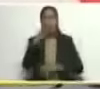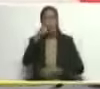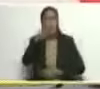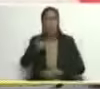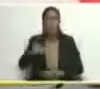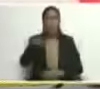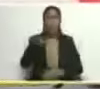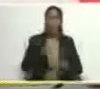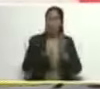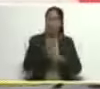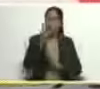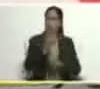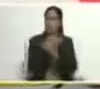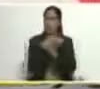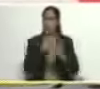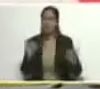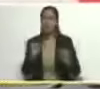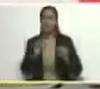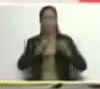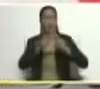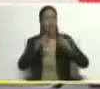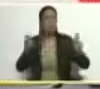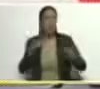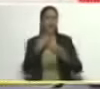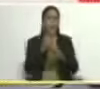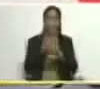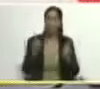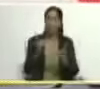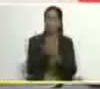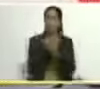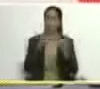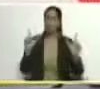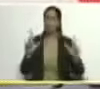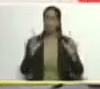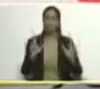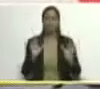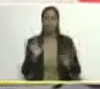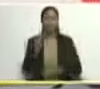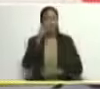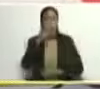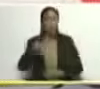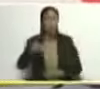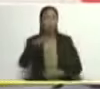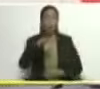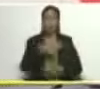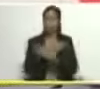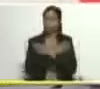a la independencia, a la paz, a la democracia, a la libertad, a la soberanía,